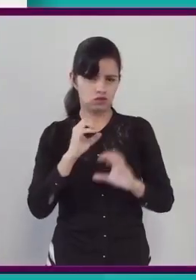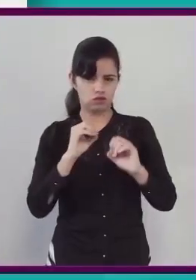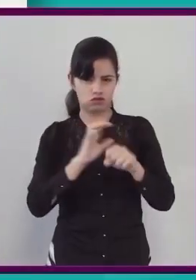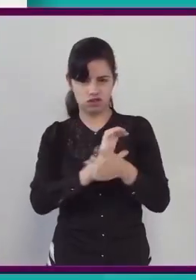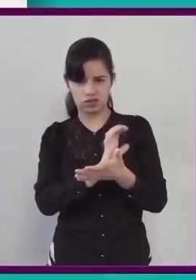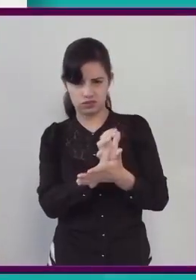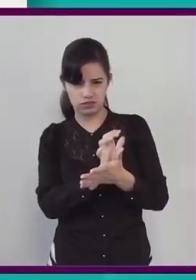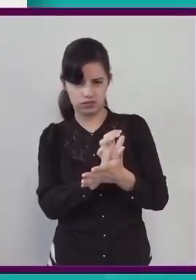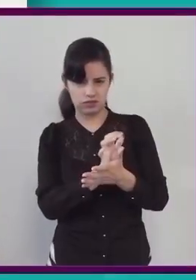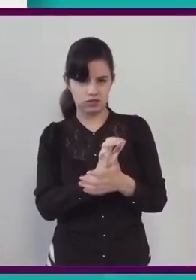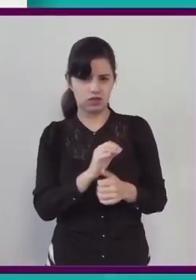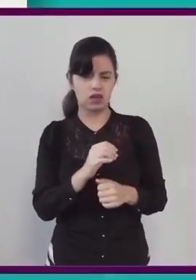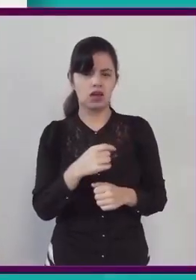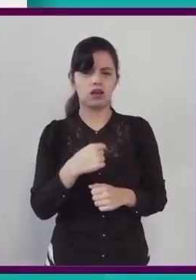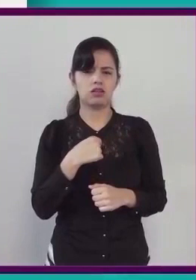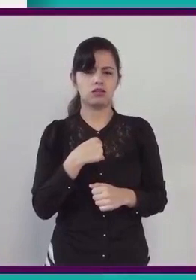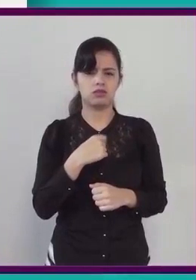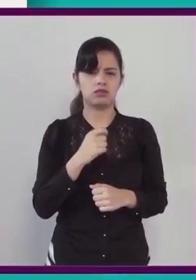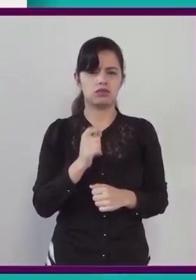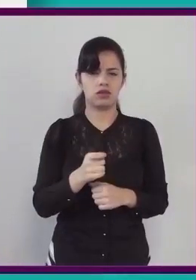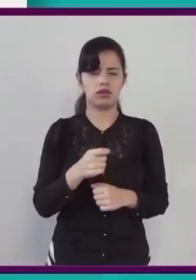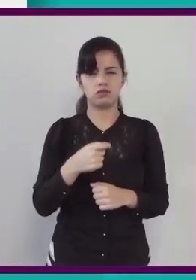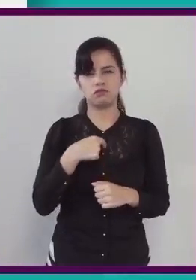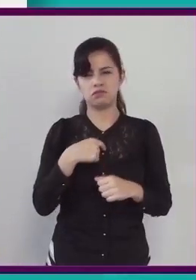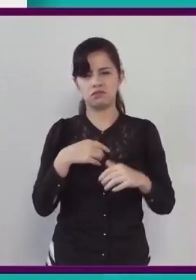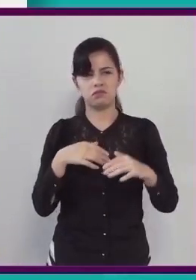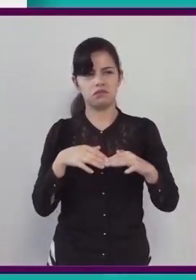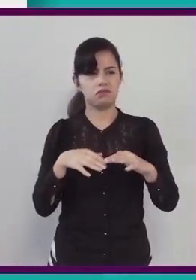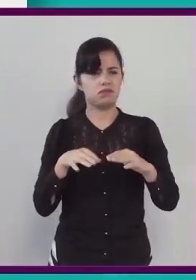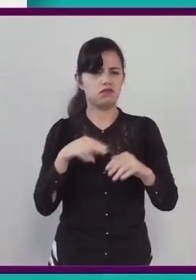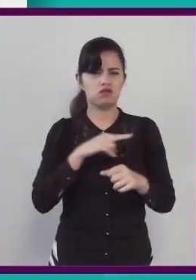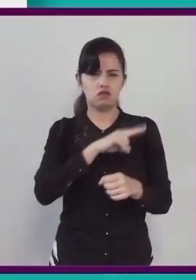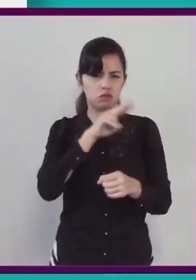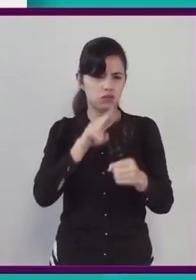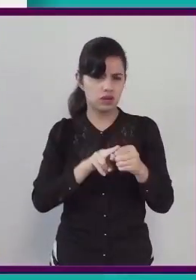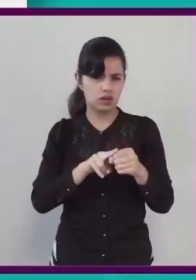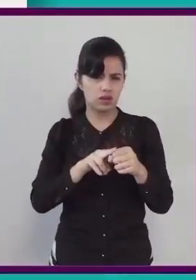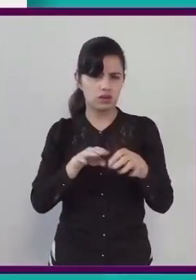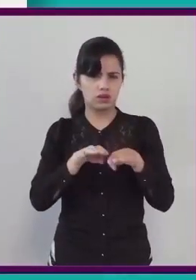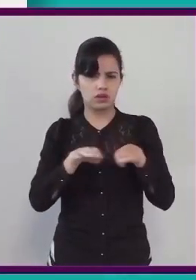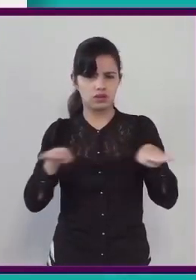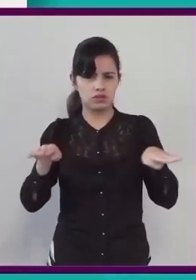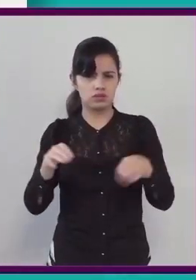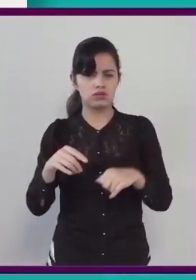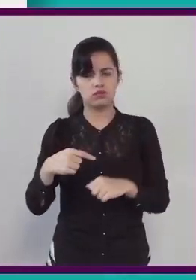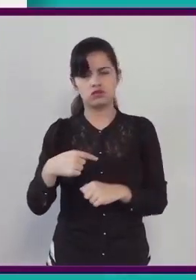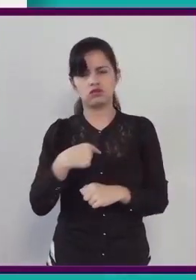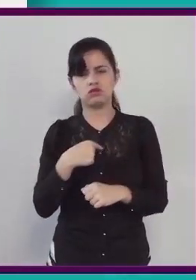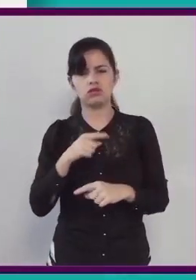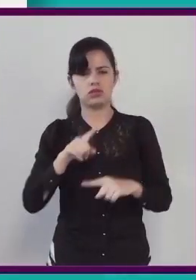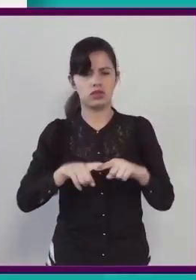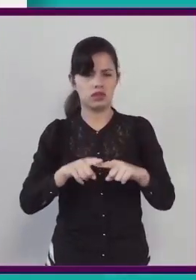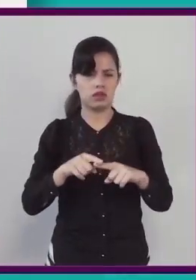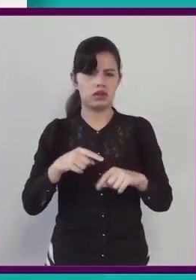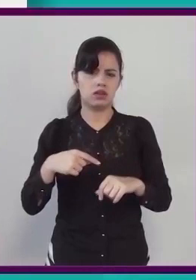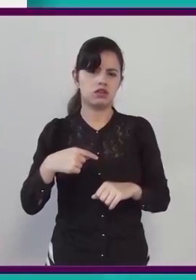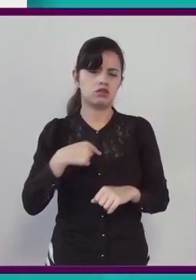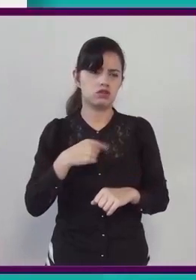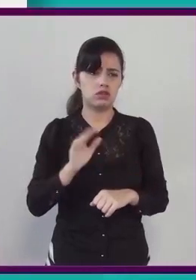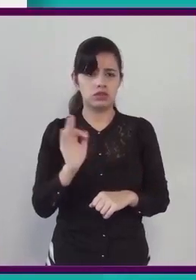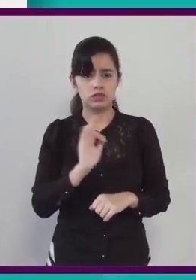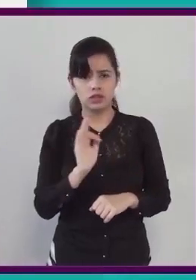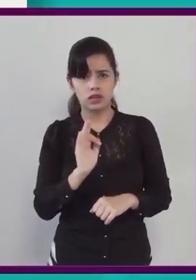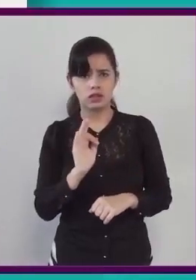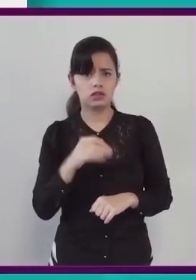Yo soy de una clase media, soy racializado como una persona blanca en este